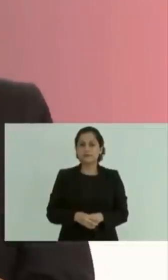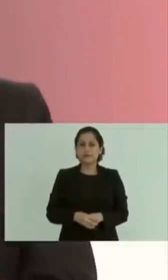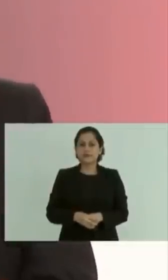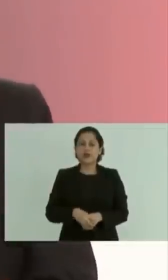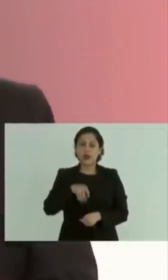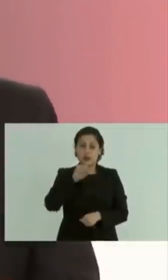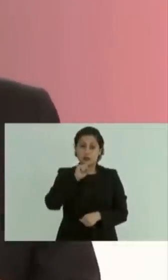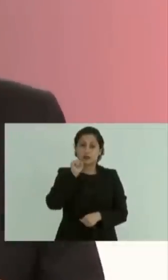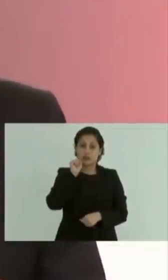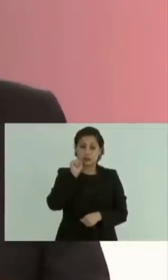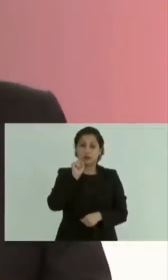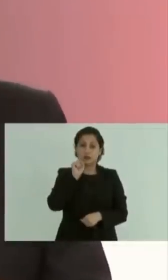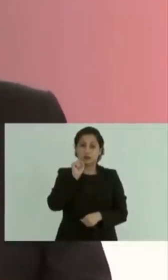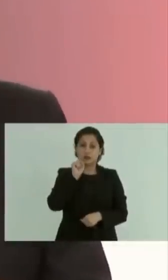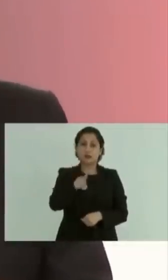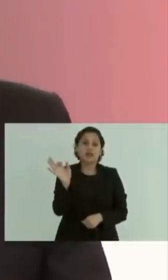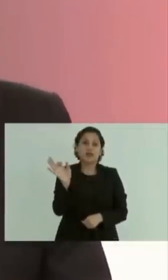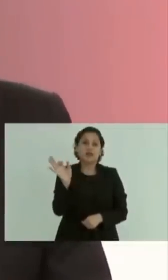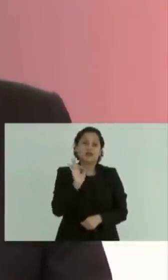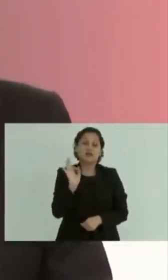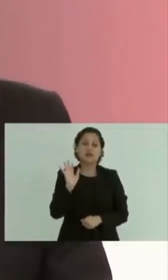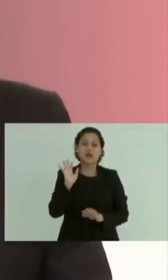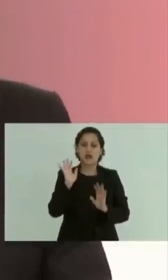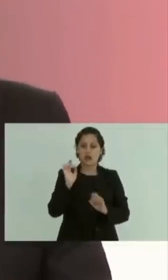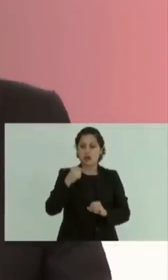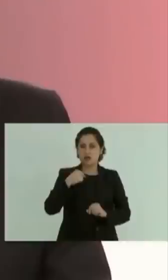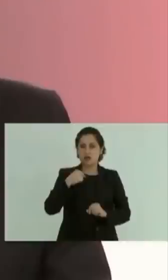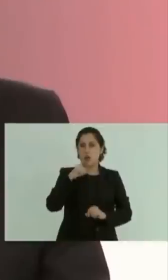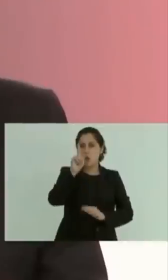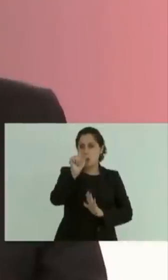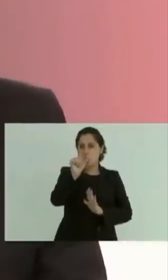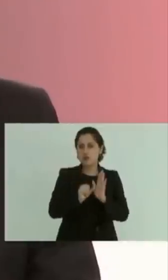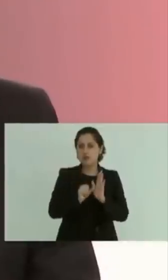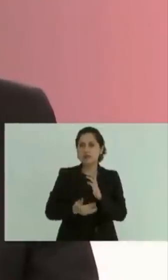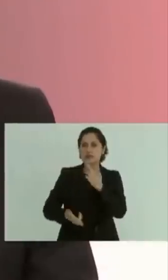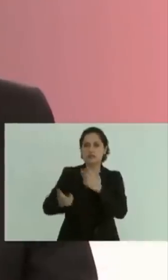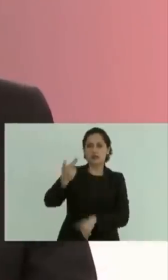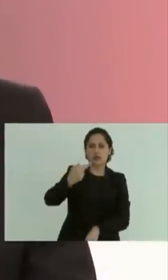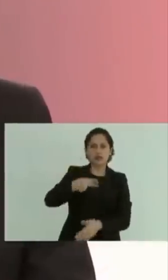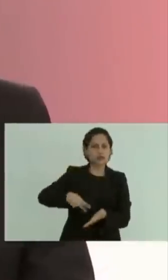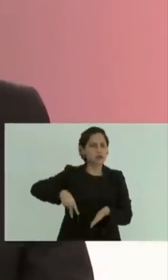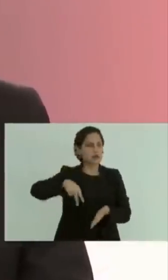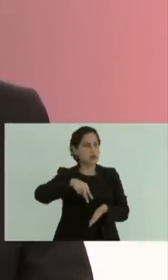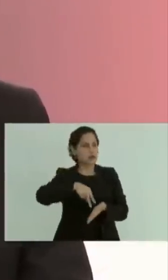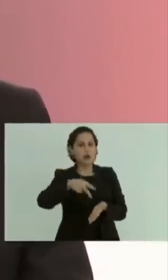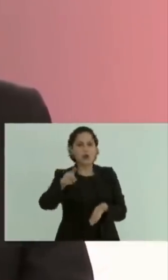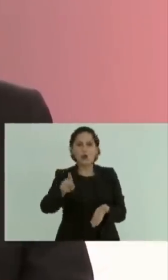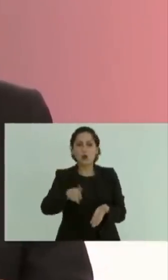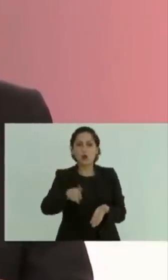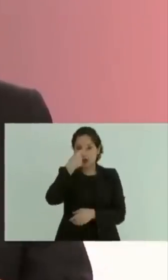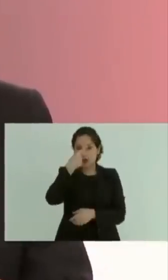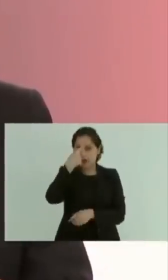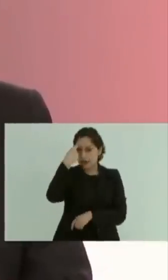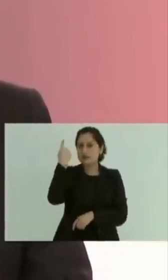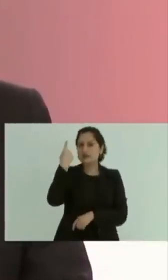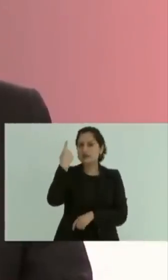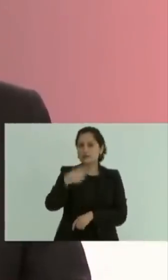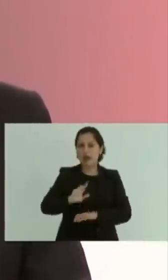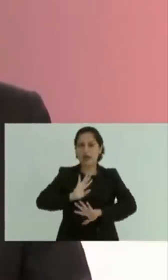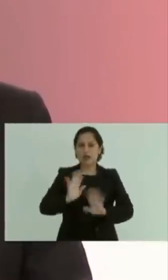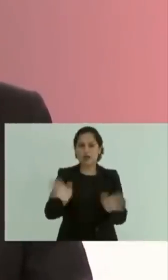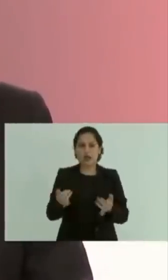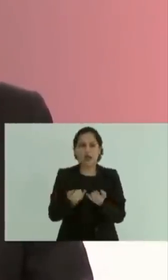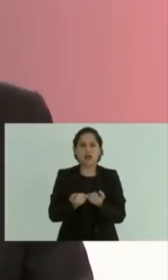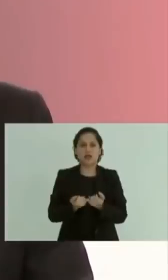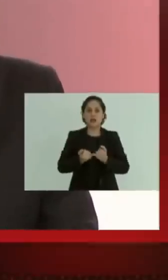pero a lo mejor regreso en un mes para que ya, entonces sí cortemos el